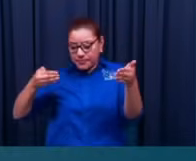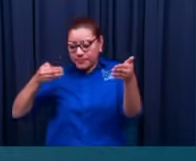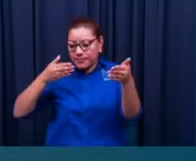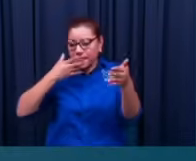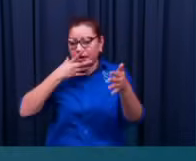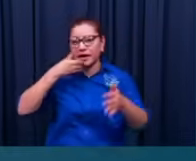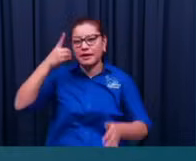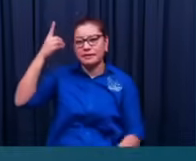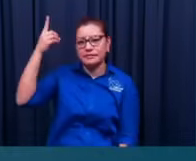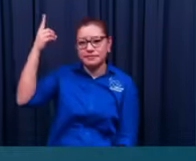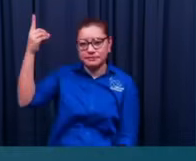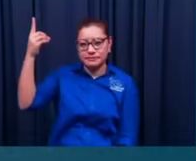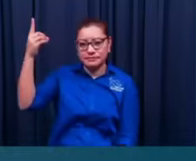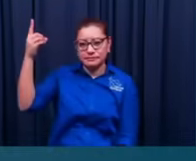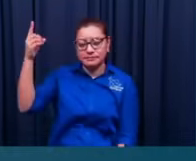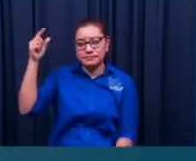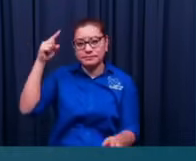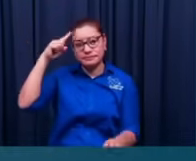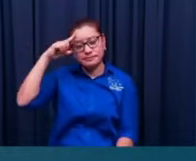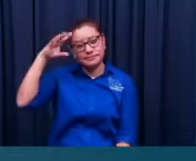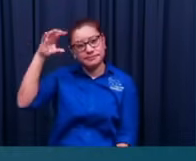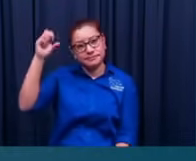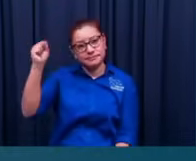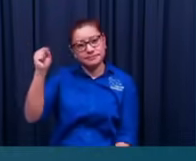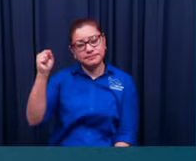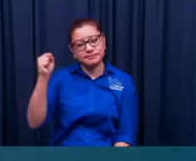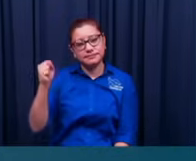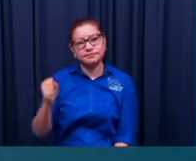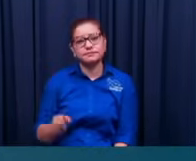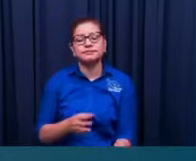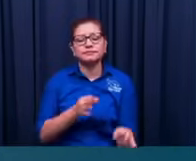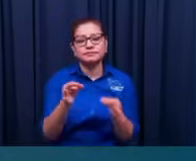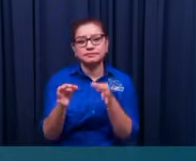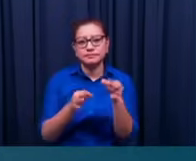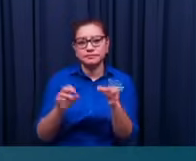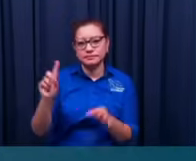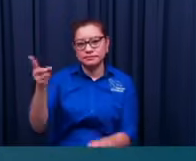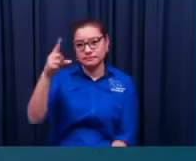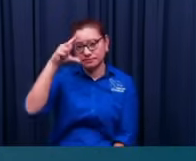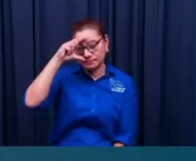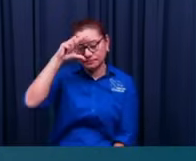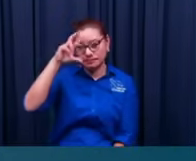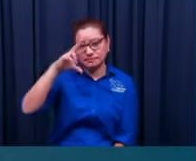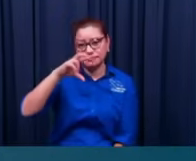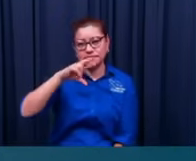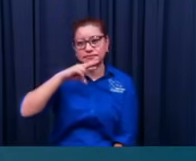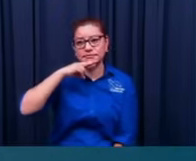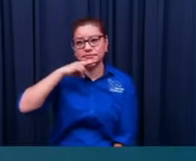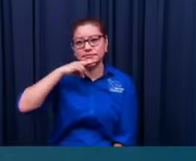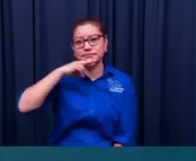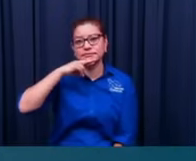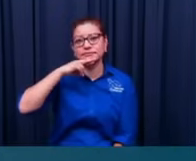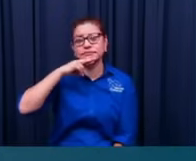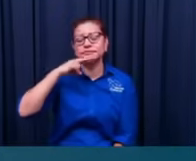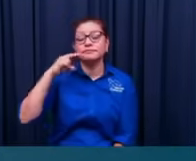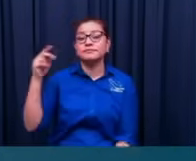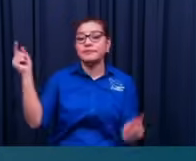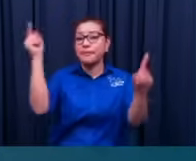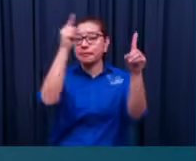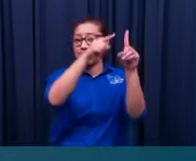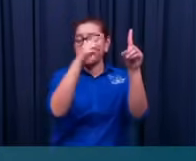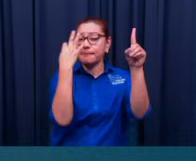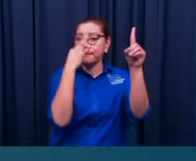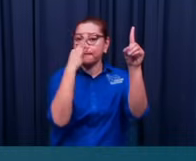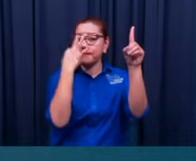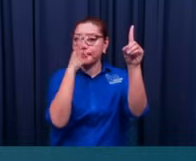Entonces, en base a este concepto, si volvemos a 1 Corintios 7, diríamos, la mujer que